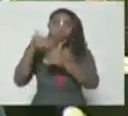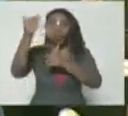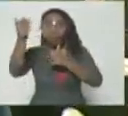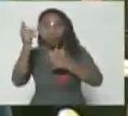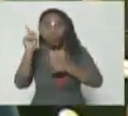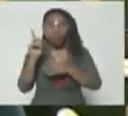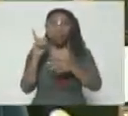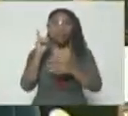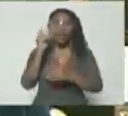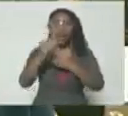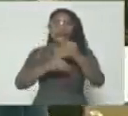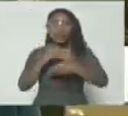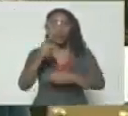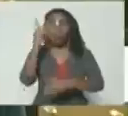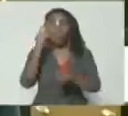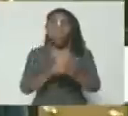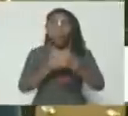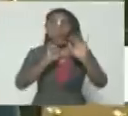en